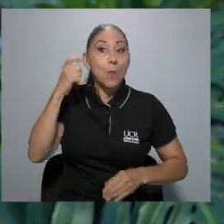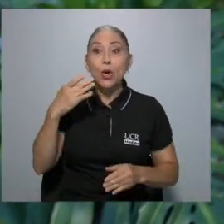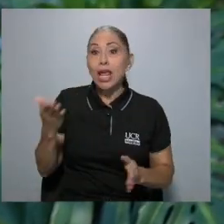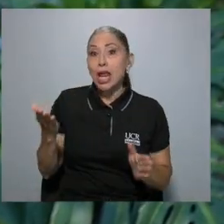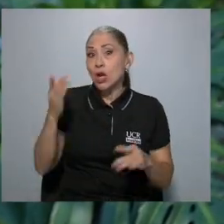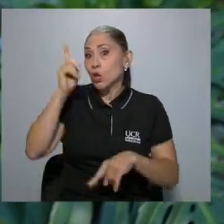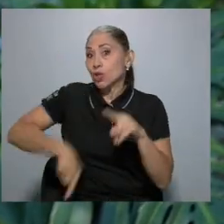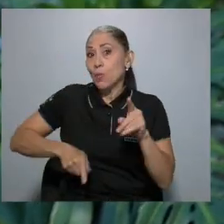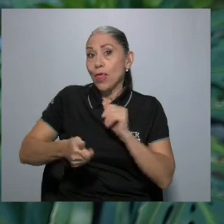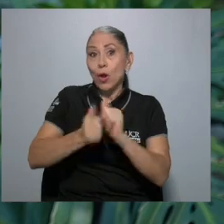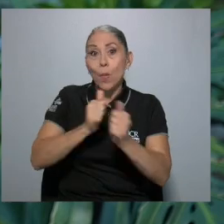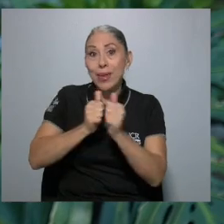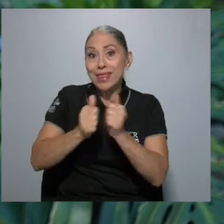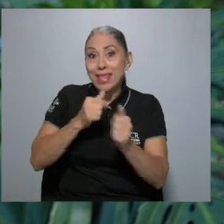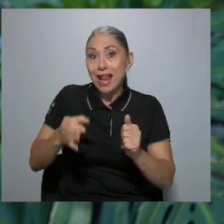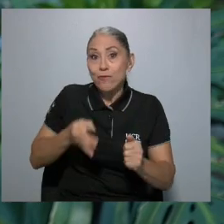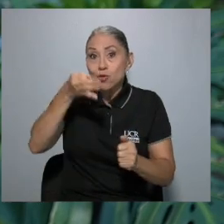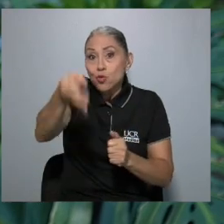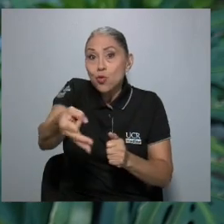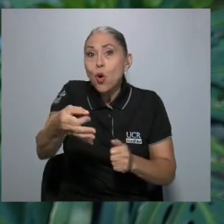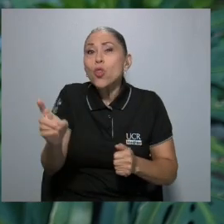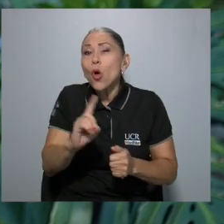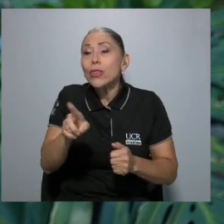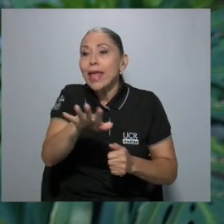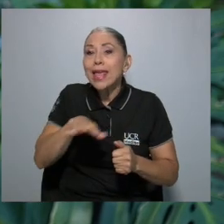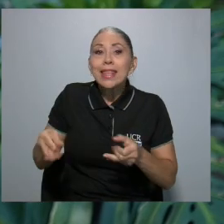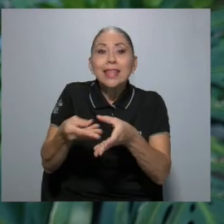en un territorio que se deteriora.